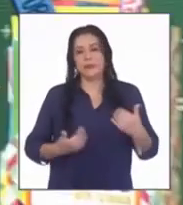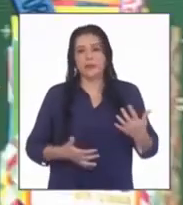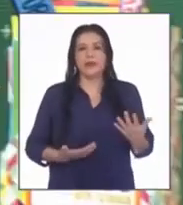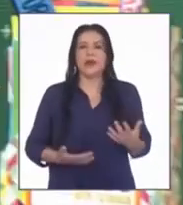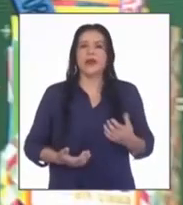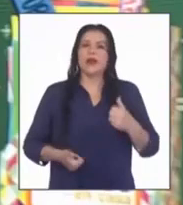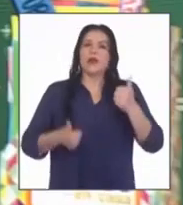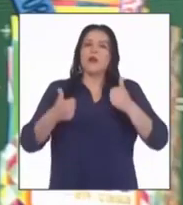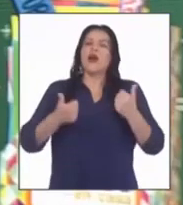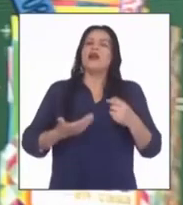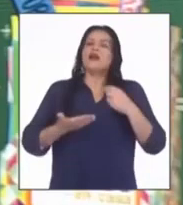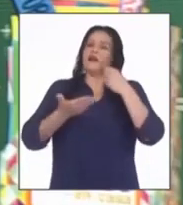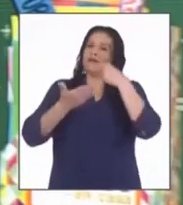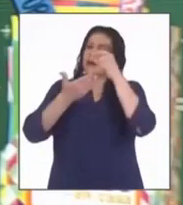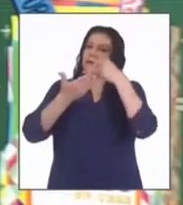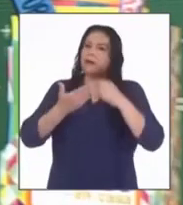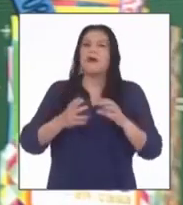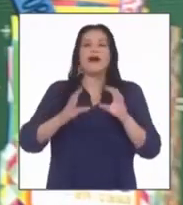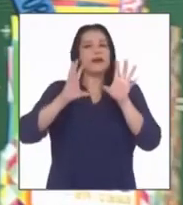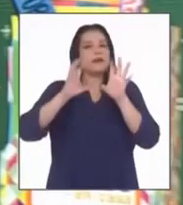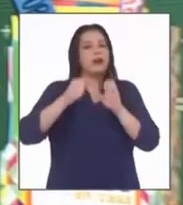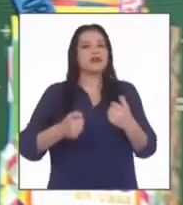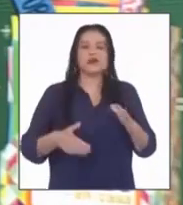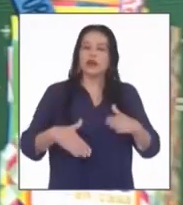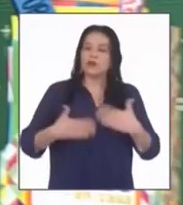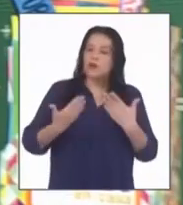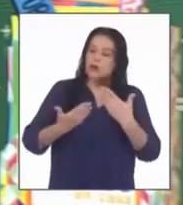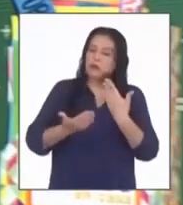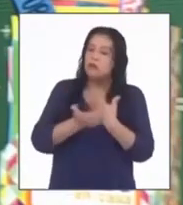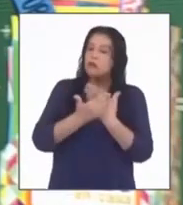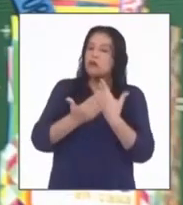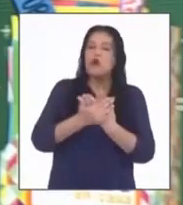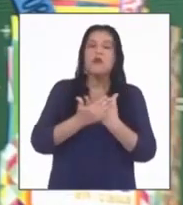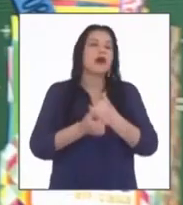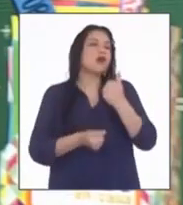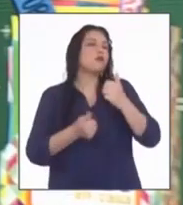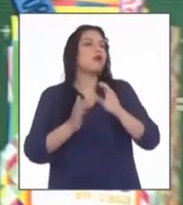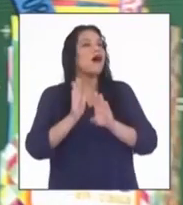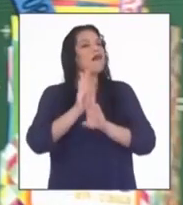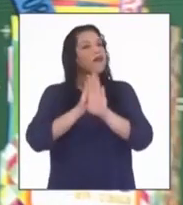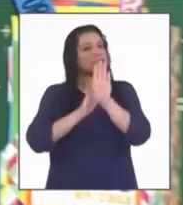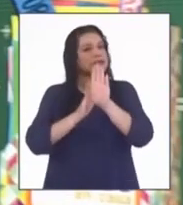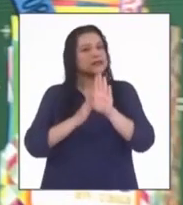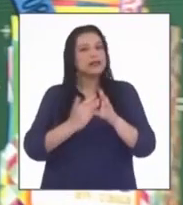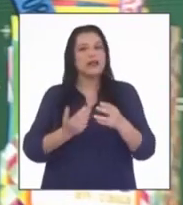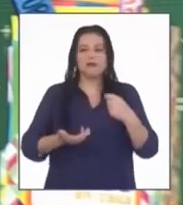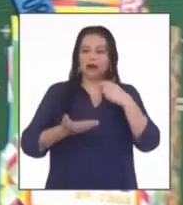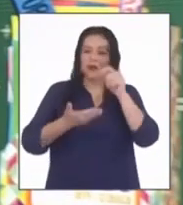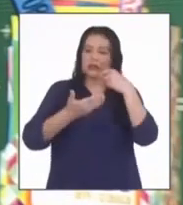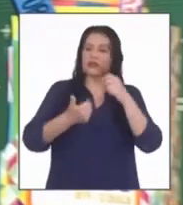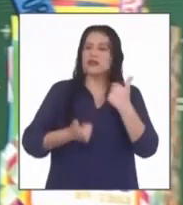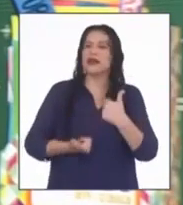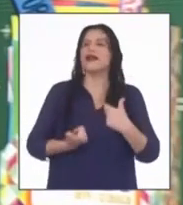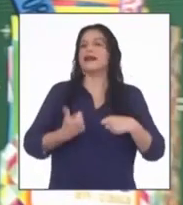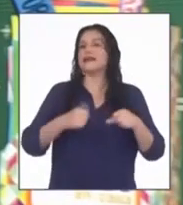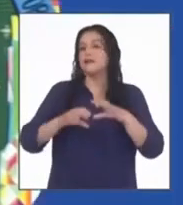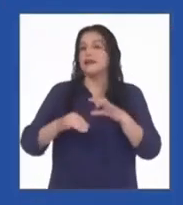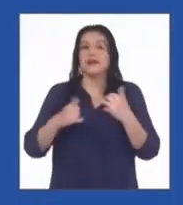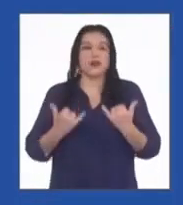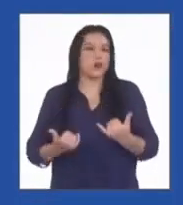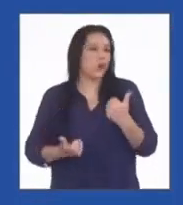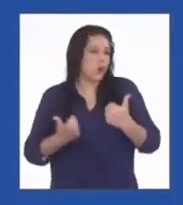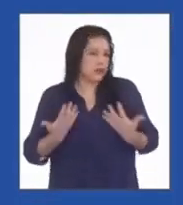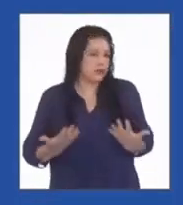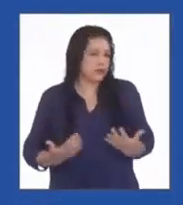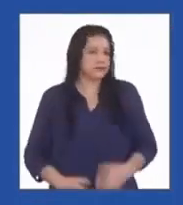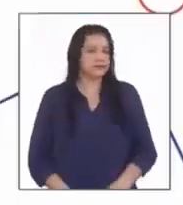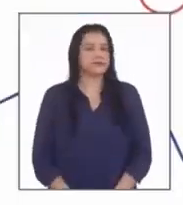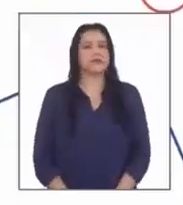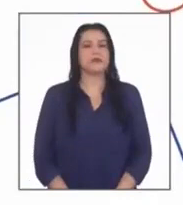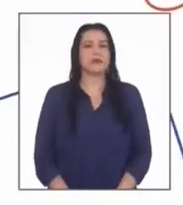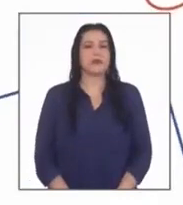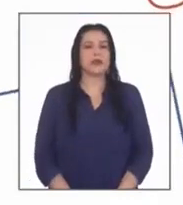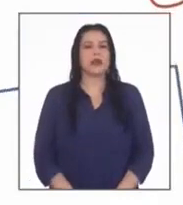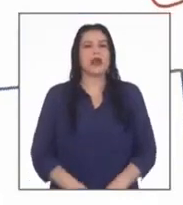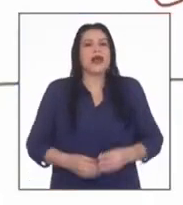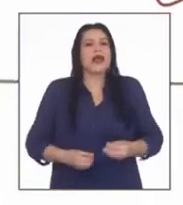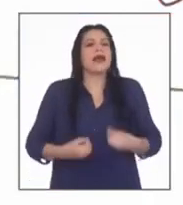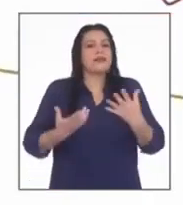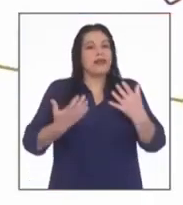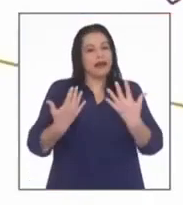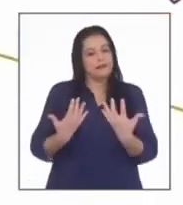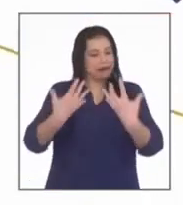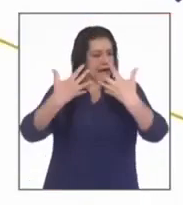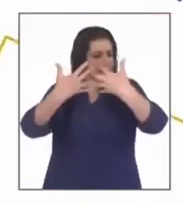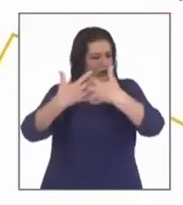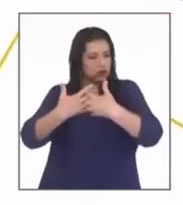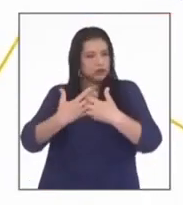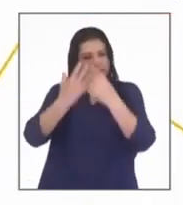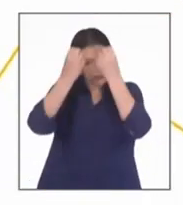Los criterios de evaluación que permitirán ver nuestros avances a través de la autoevaluación de las actividades a desarrollar el día de hoy son: establece